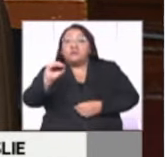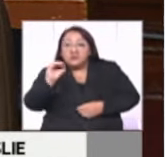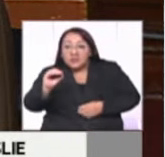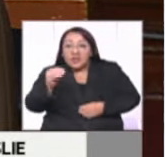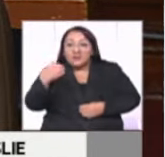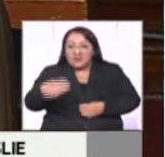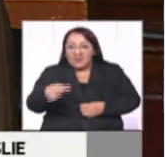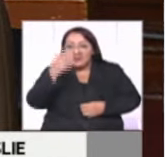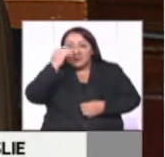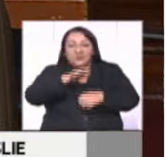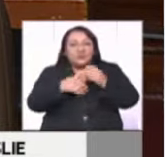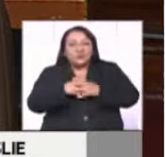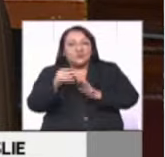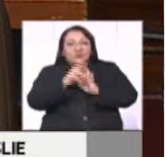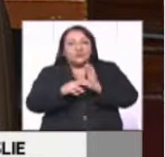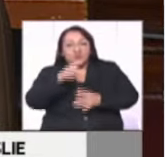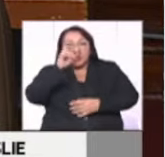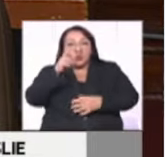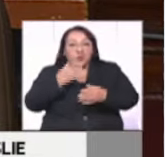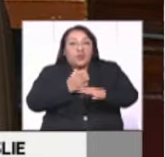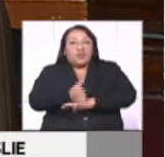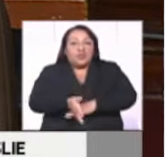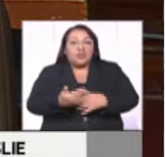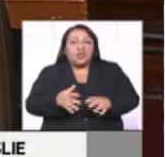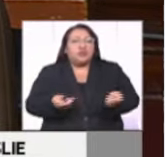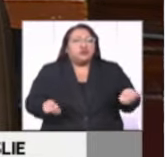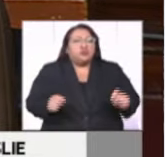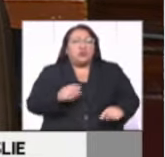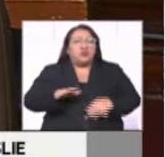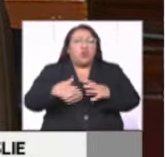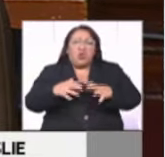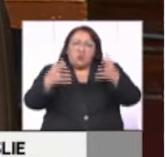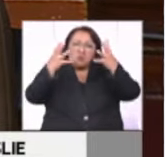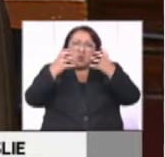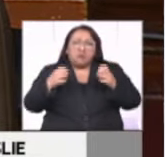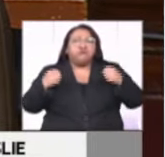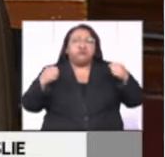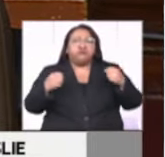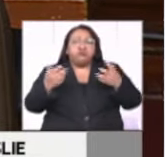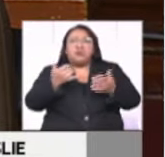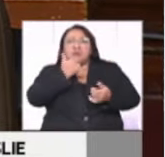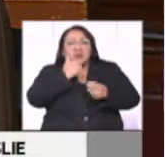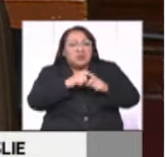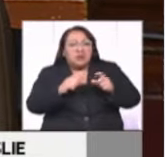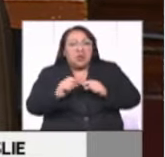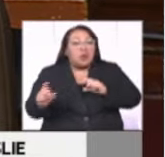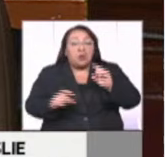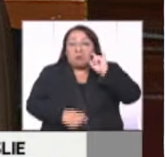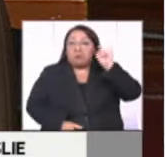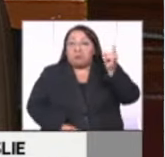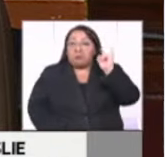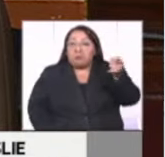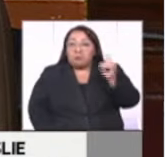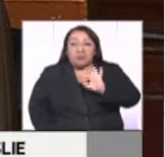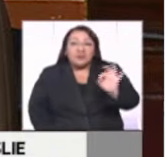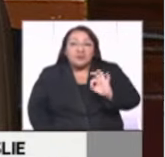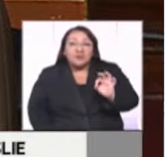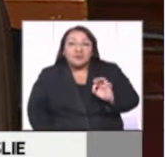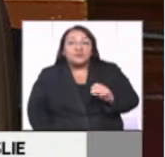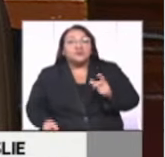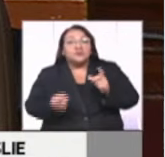que toda la región del Cusco ha entrado en paralización, la propia institución, no se le ha hecho caso.